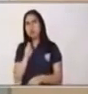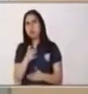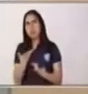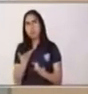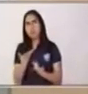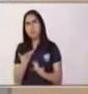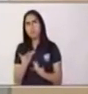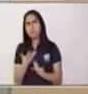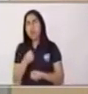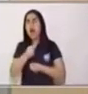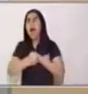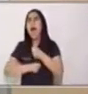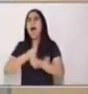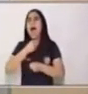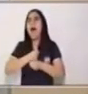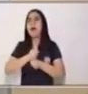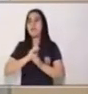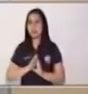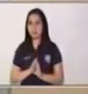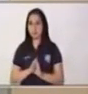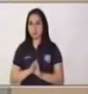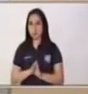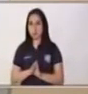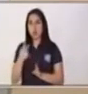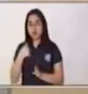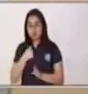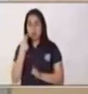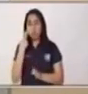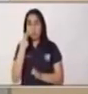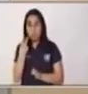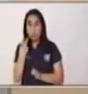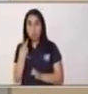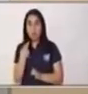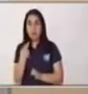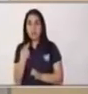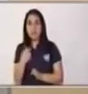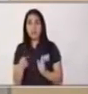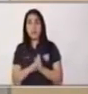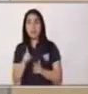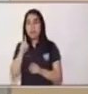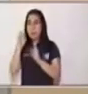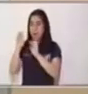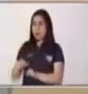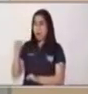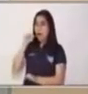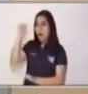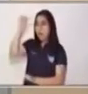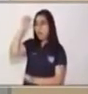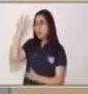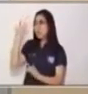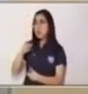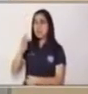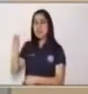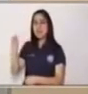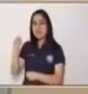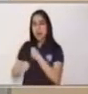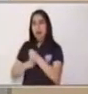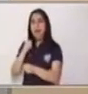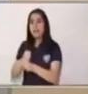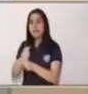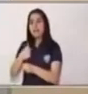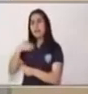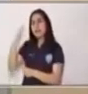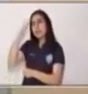edad tú le vas a formular esas preguntas. También el tema o el contenido es importante.